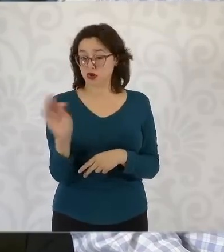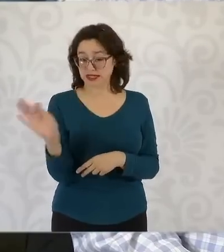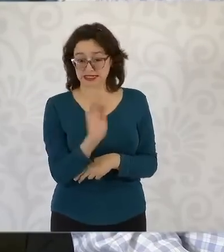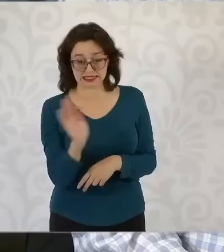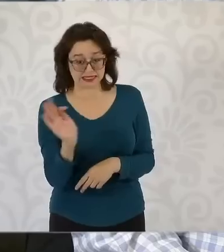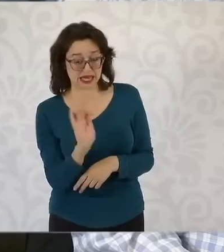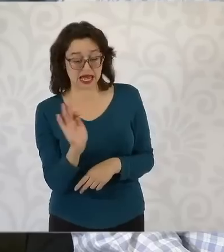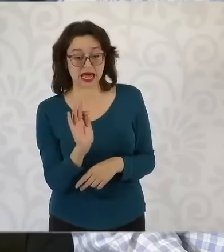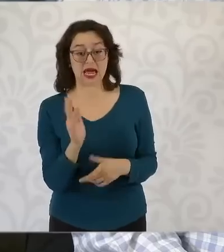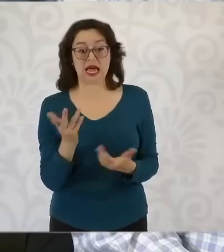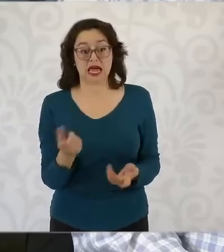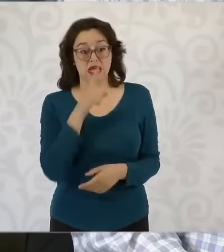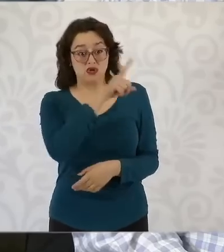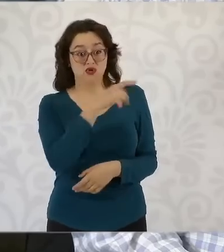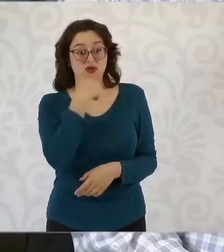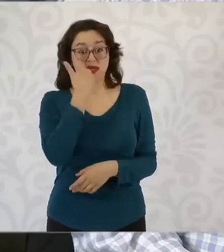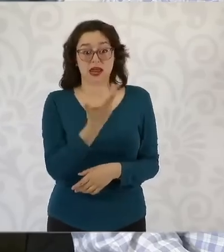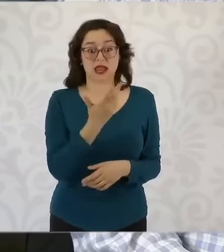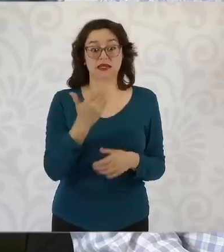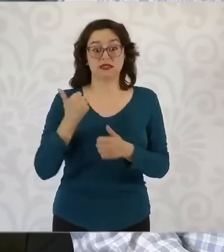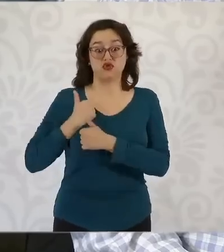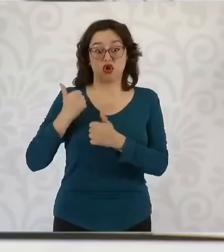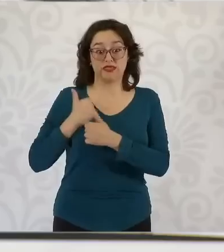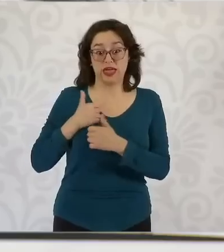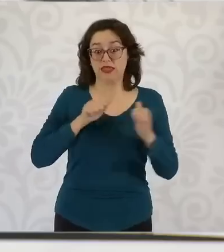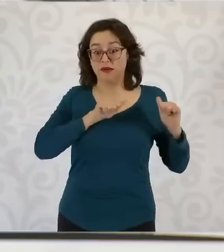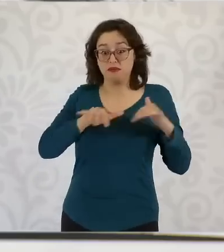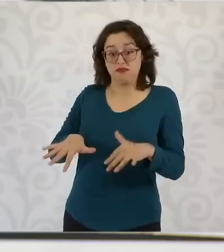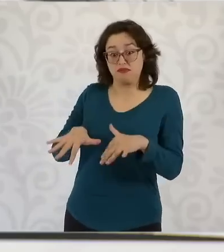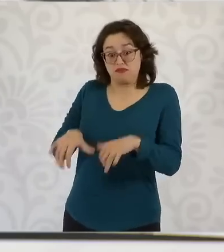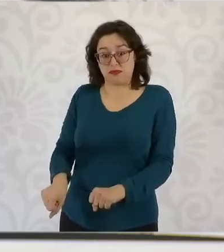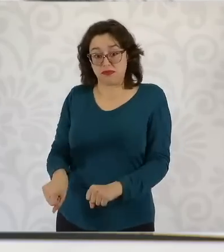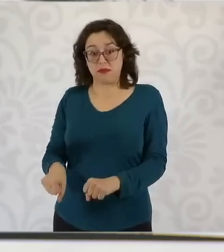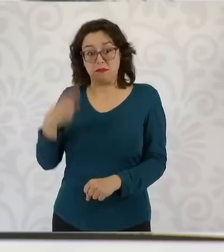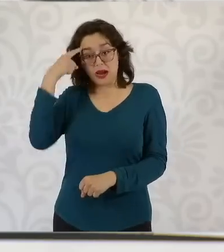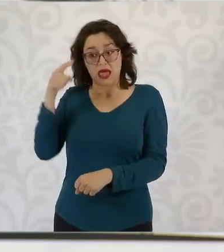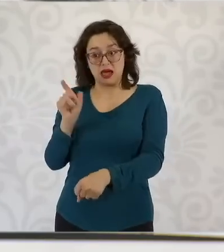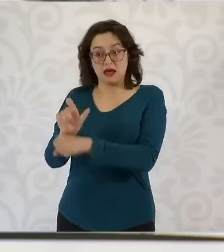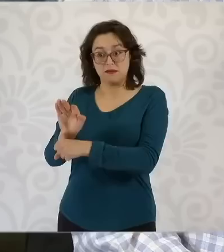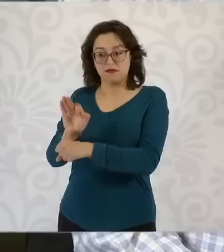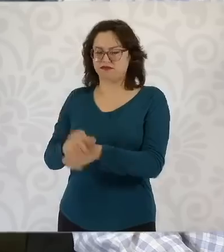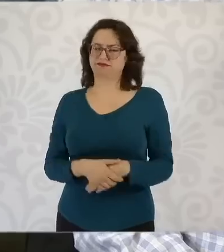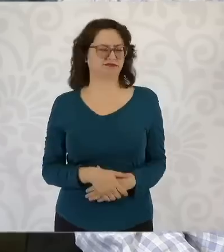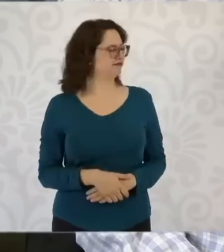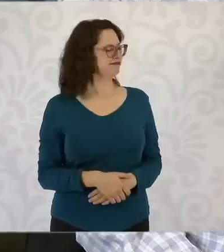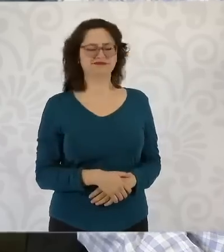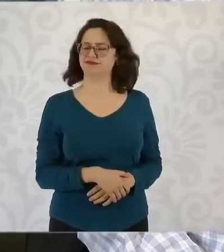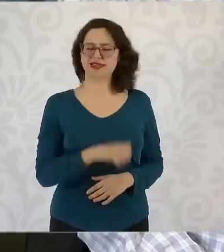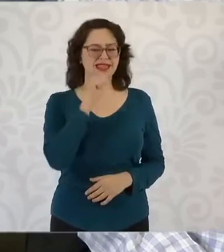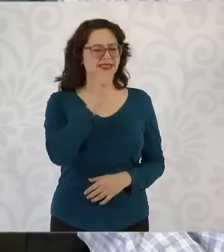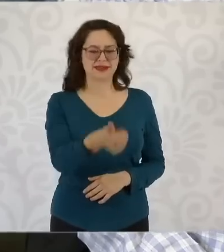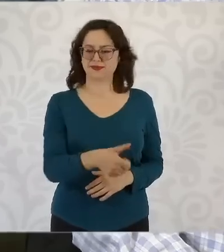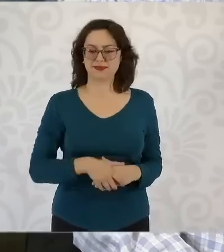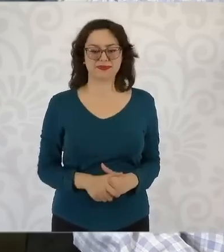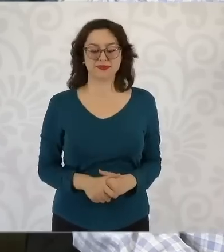presidente le insistió en que quieran enviar a México tropas norteamericanas, ¿algún tema de seguridad? No hablamos nada de eso. Ok. Presidenta, el gremio de la Cámara